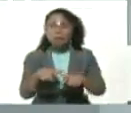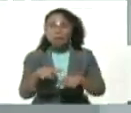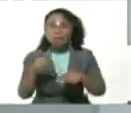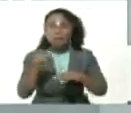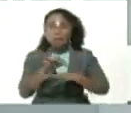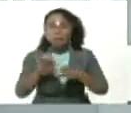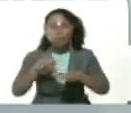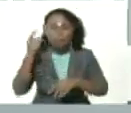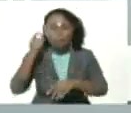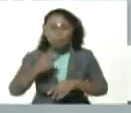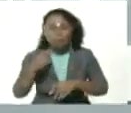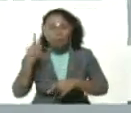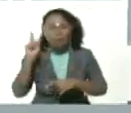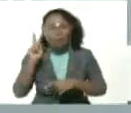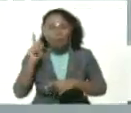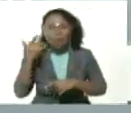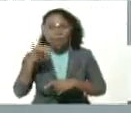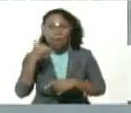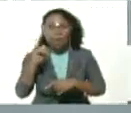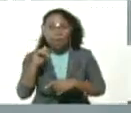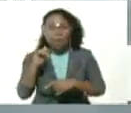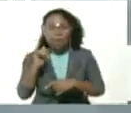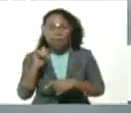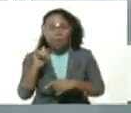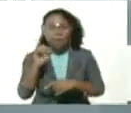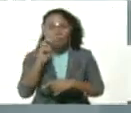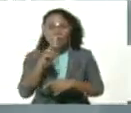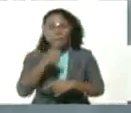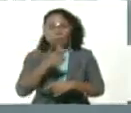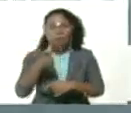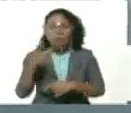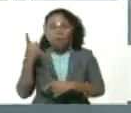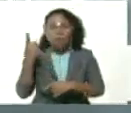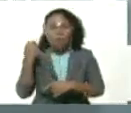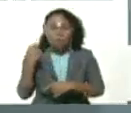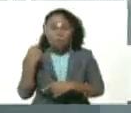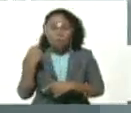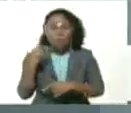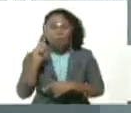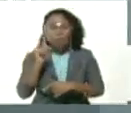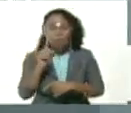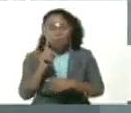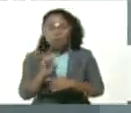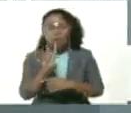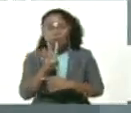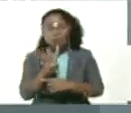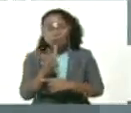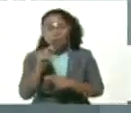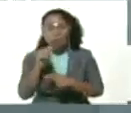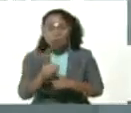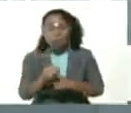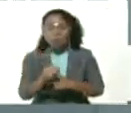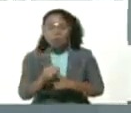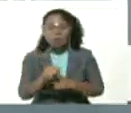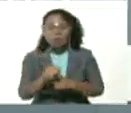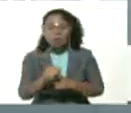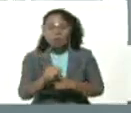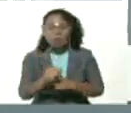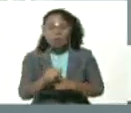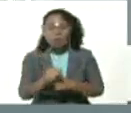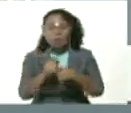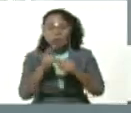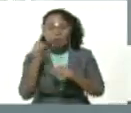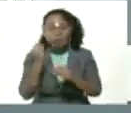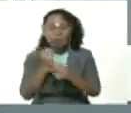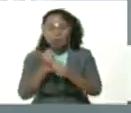municipio Sucre. Ahí habían dos personas en el reporte de ayer, subió a 4. Hoy, en las labores de